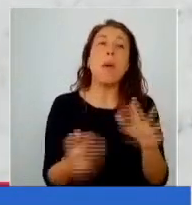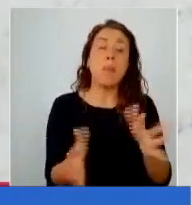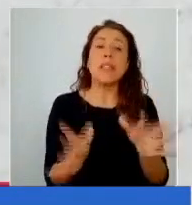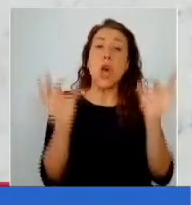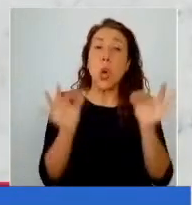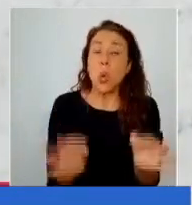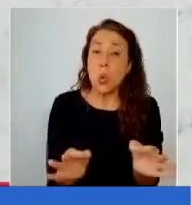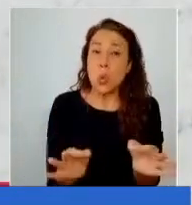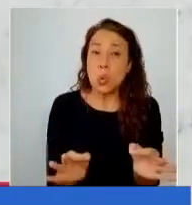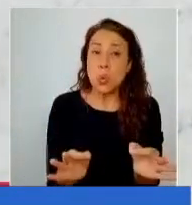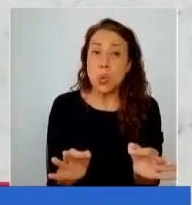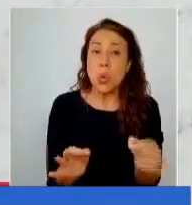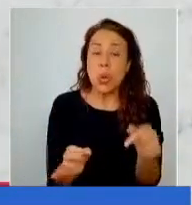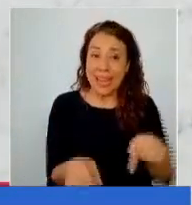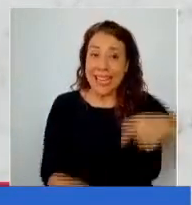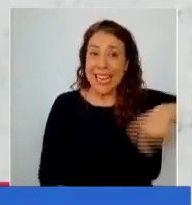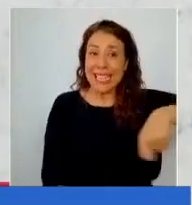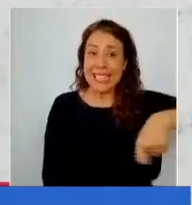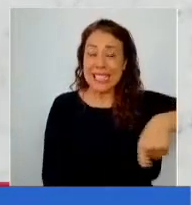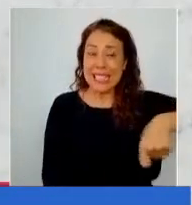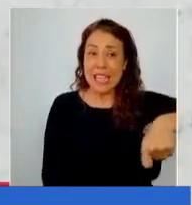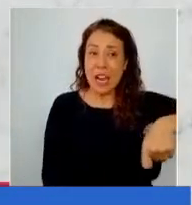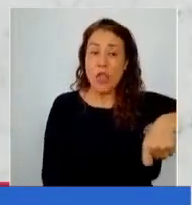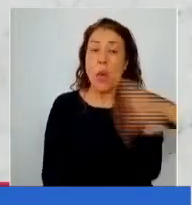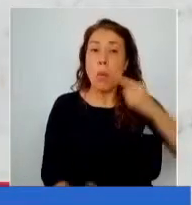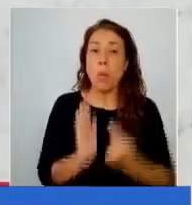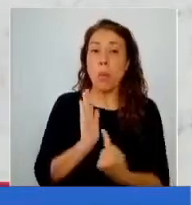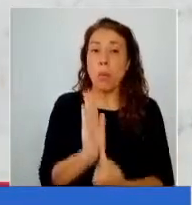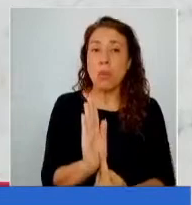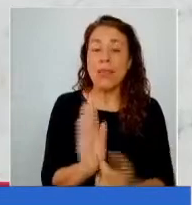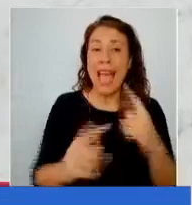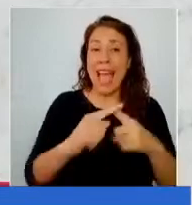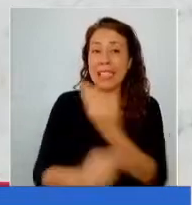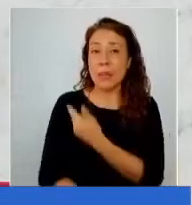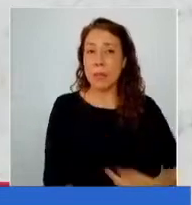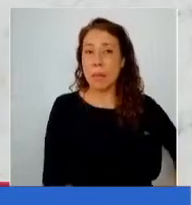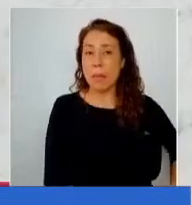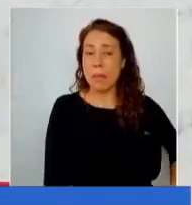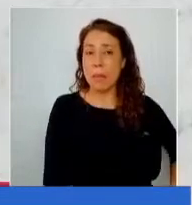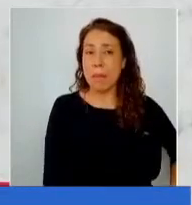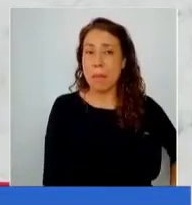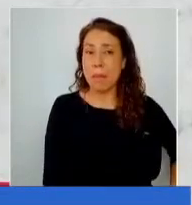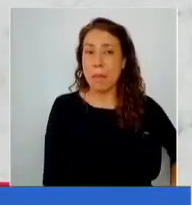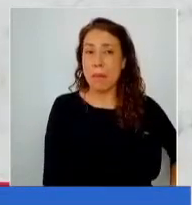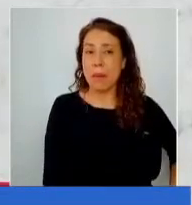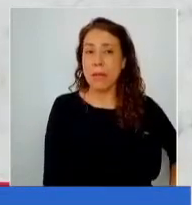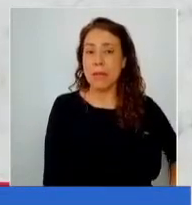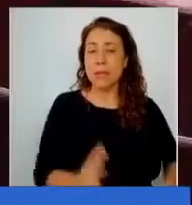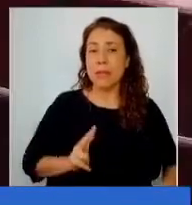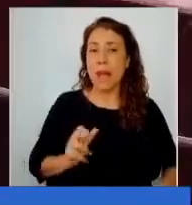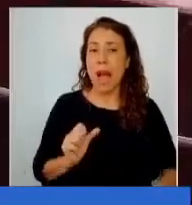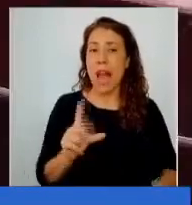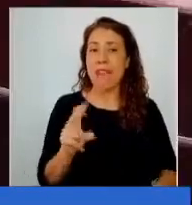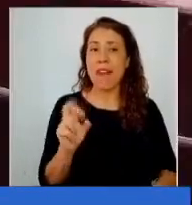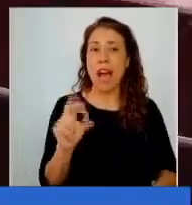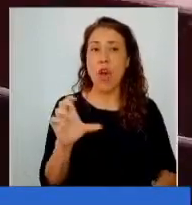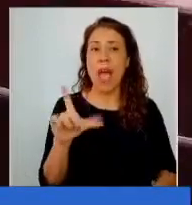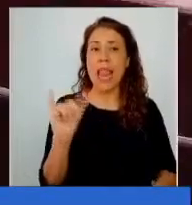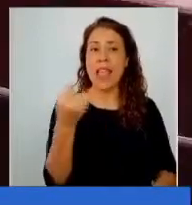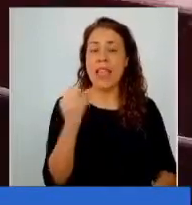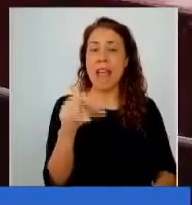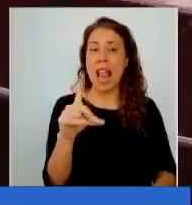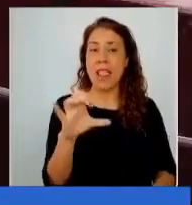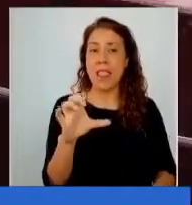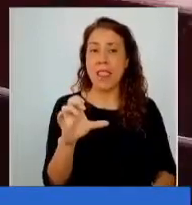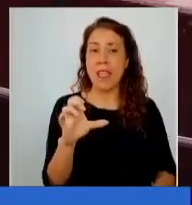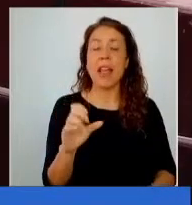este senado simbolizarlo en el expresidente que ahora está acá Don Álvaro Elizalde ya le dice presidenta